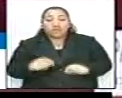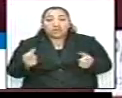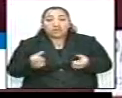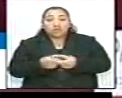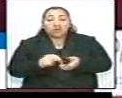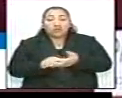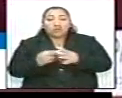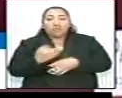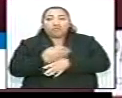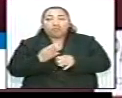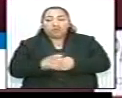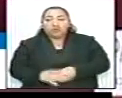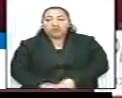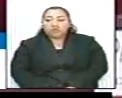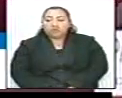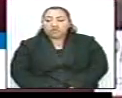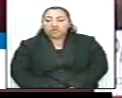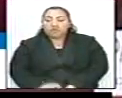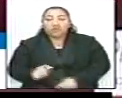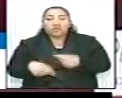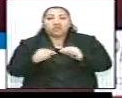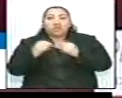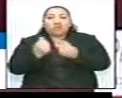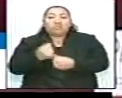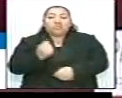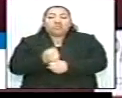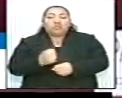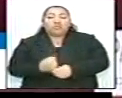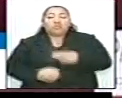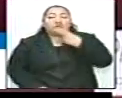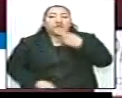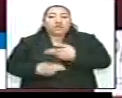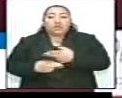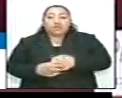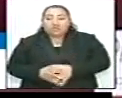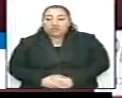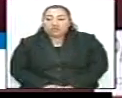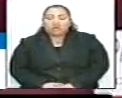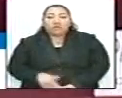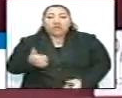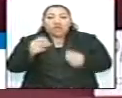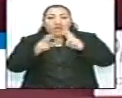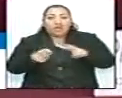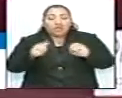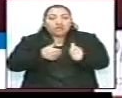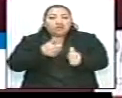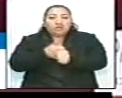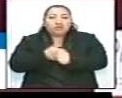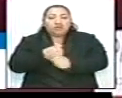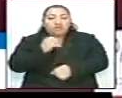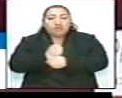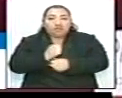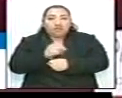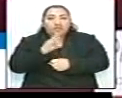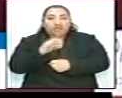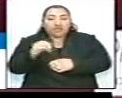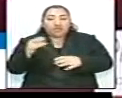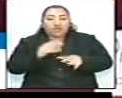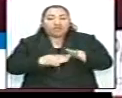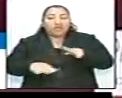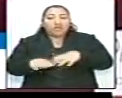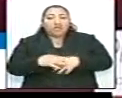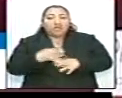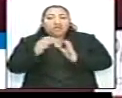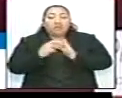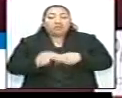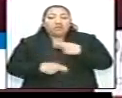la conformación del siguiente grupo de trabajo denominado Análisis y Seguimiento de las Metas Físicas y Financieras del Programa